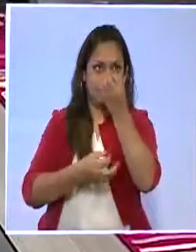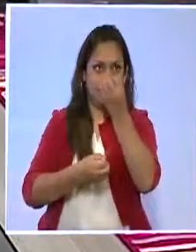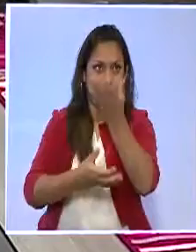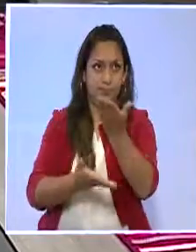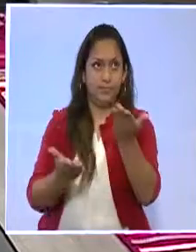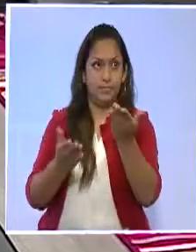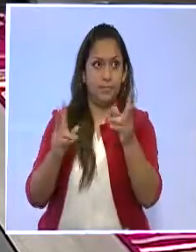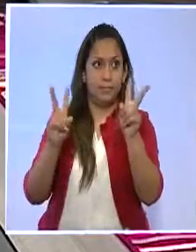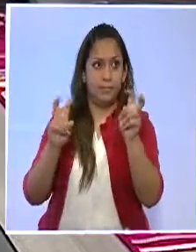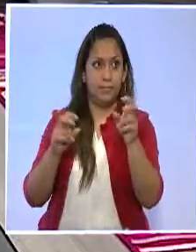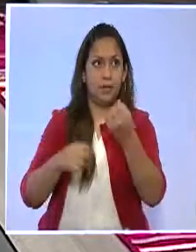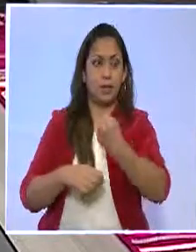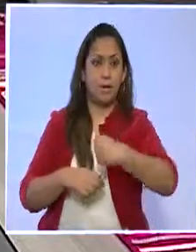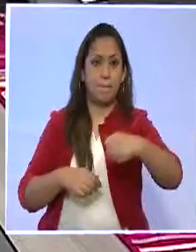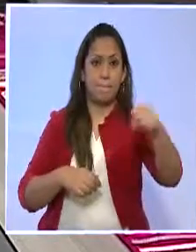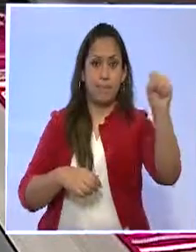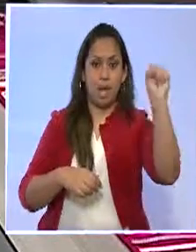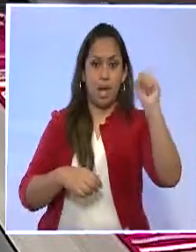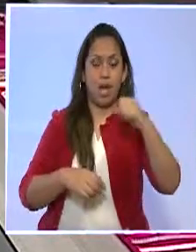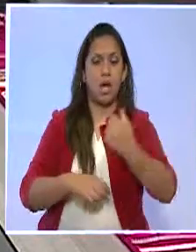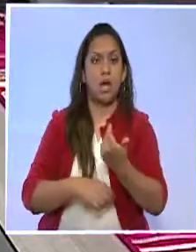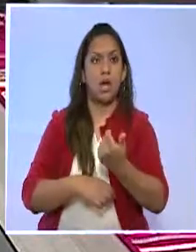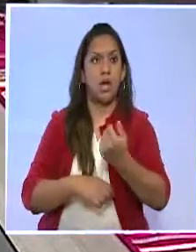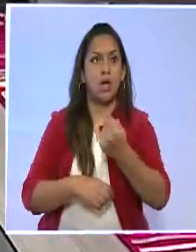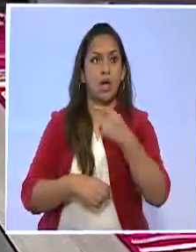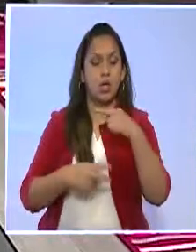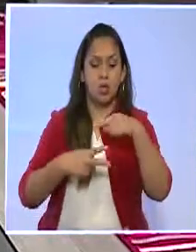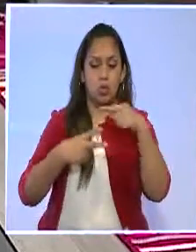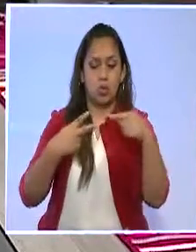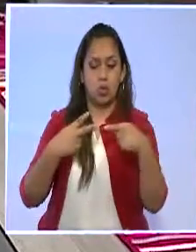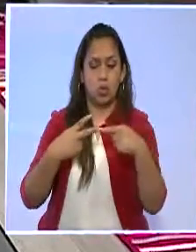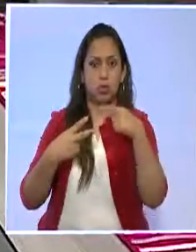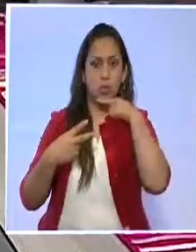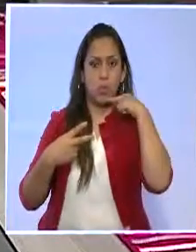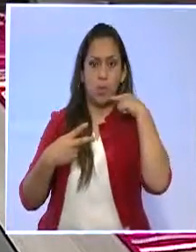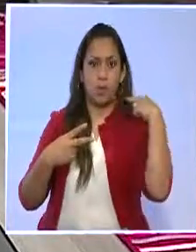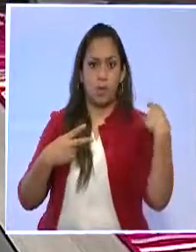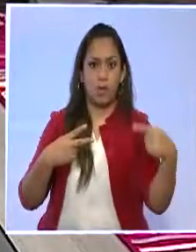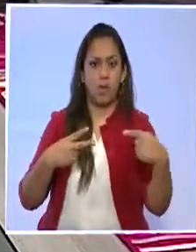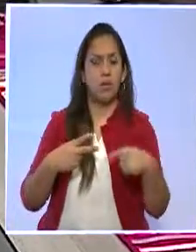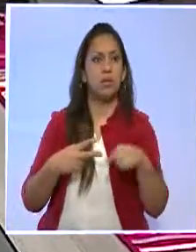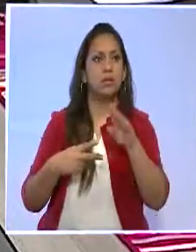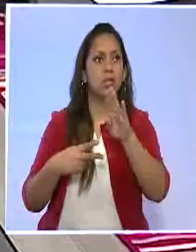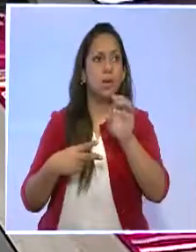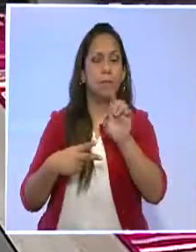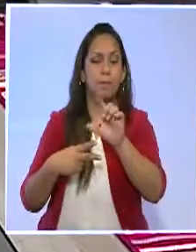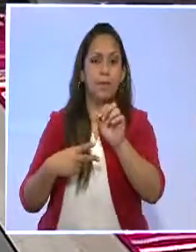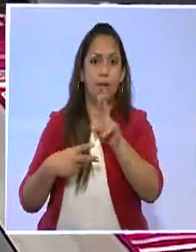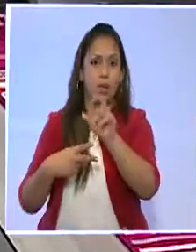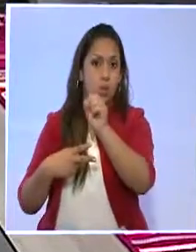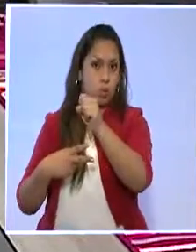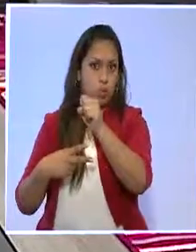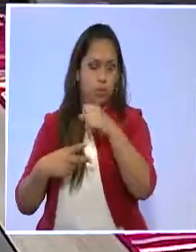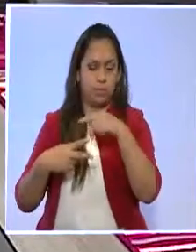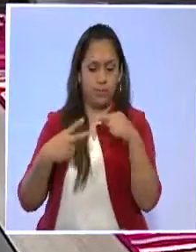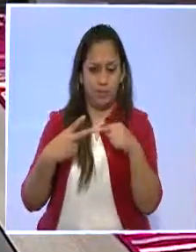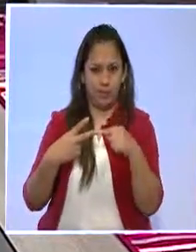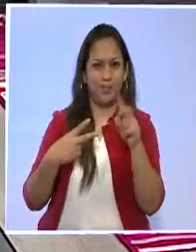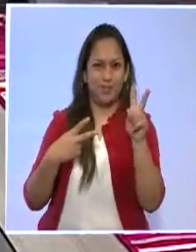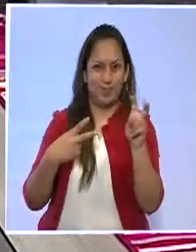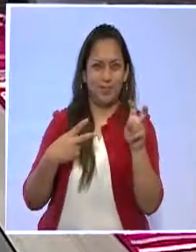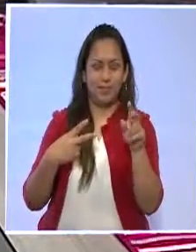a su viaje a rusia y belarús vamos a otro tema que lo tocaremos en este programa y del cual deben estar muy atentos